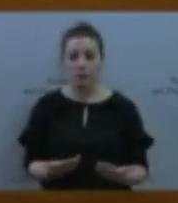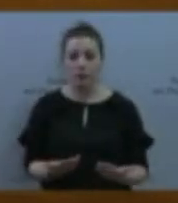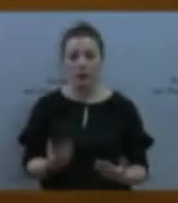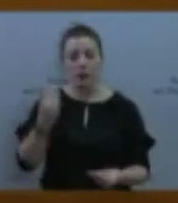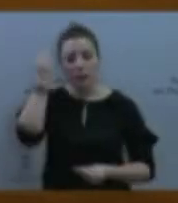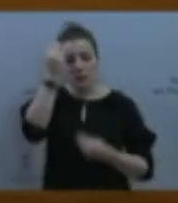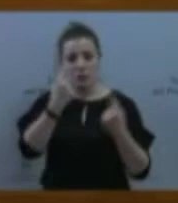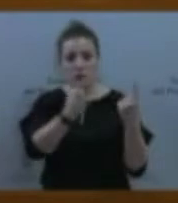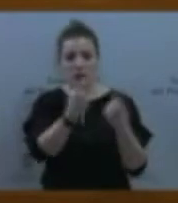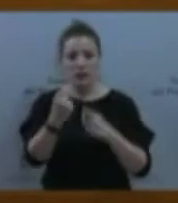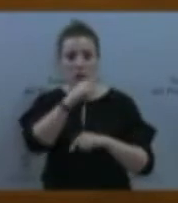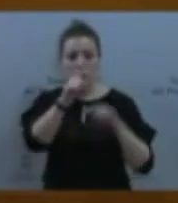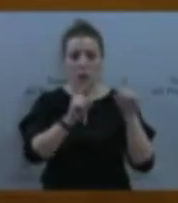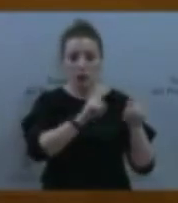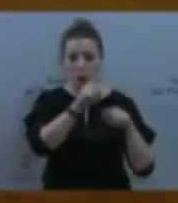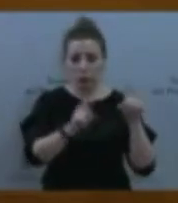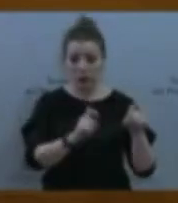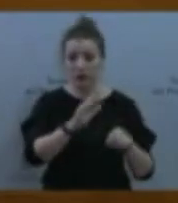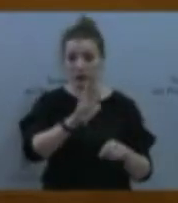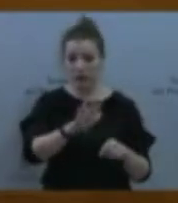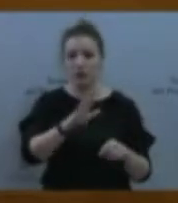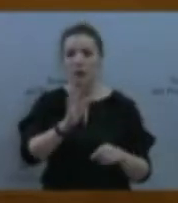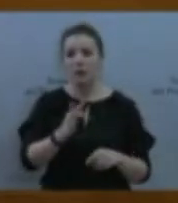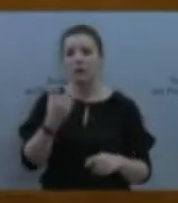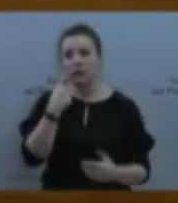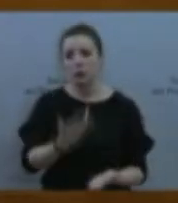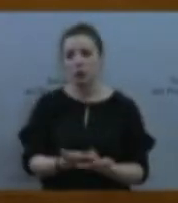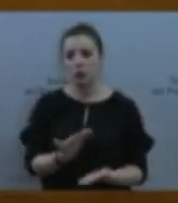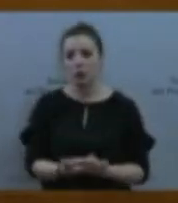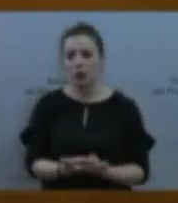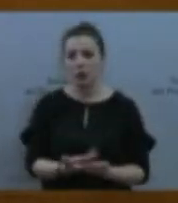creemos que se tiene que demostrar que no tuvimos en este Parlamento miedo a hacerlas. Muchas gracias.